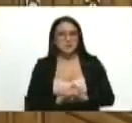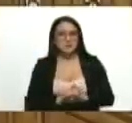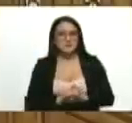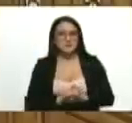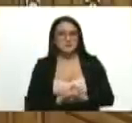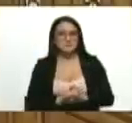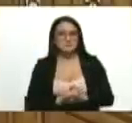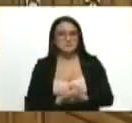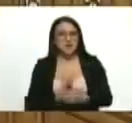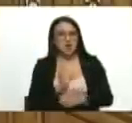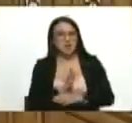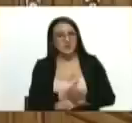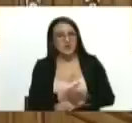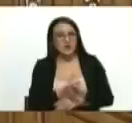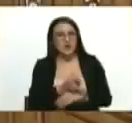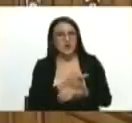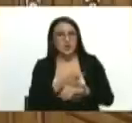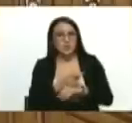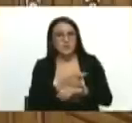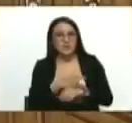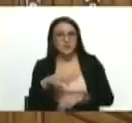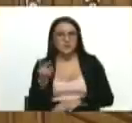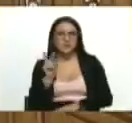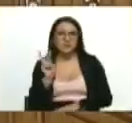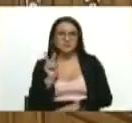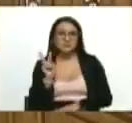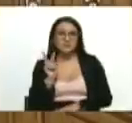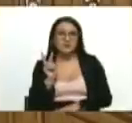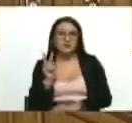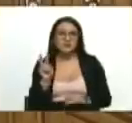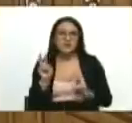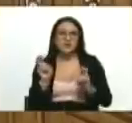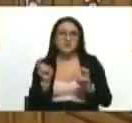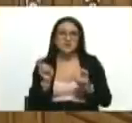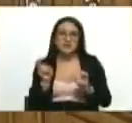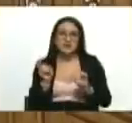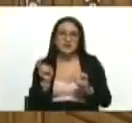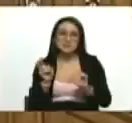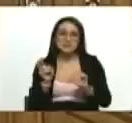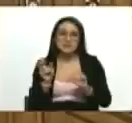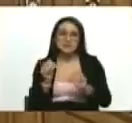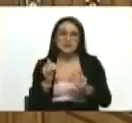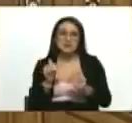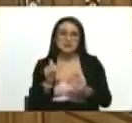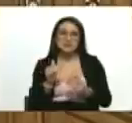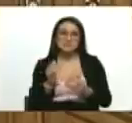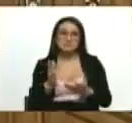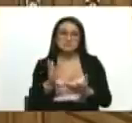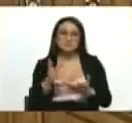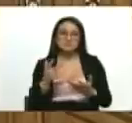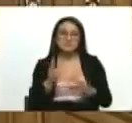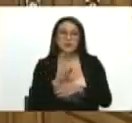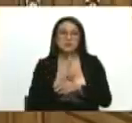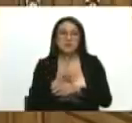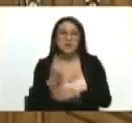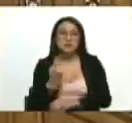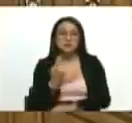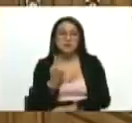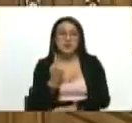condena al gobierno venezolano por el tema de las inhabilitaciones, utilizado solo como